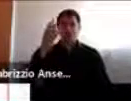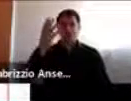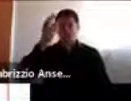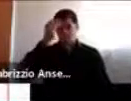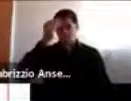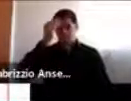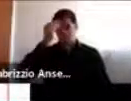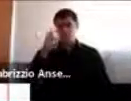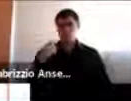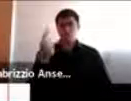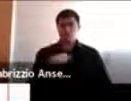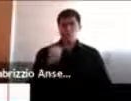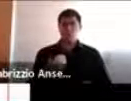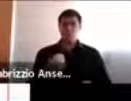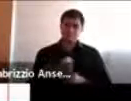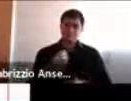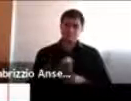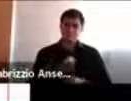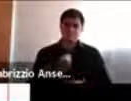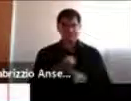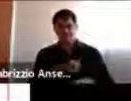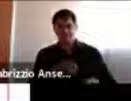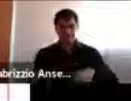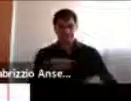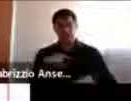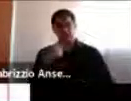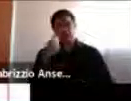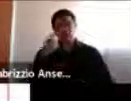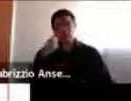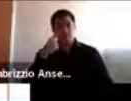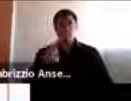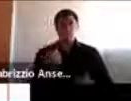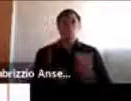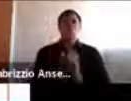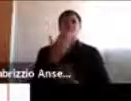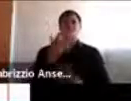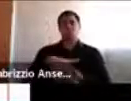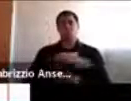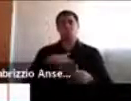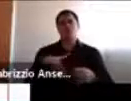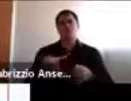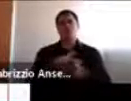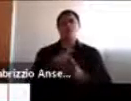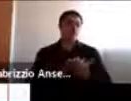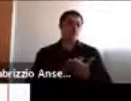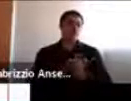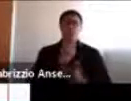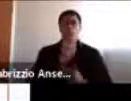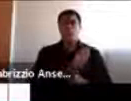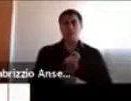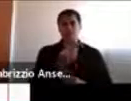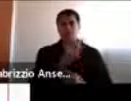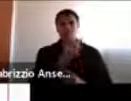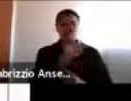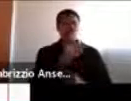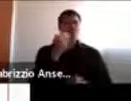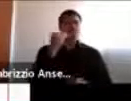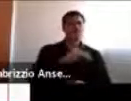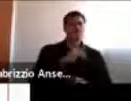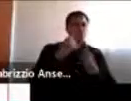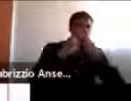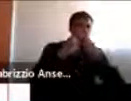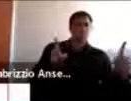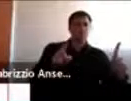activando conocimiento frente a situaciones nuevas por ejemplo si el niño aparece una letra que no conoce que lo vamos a ver después que va pasando